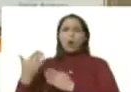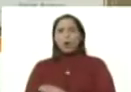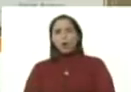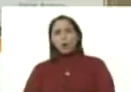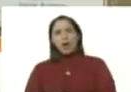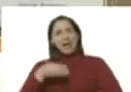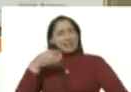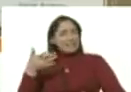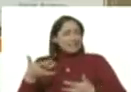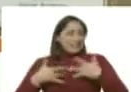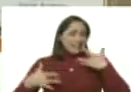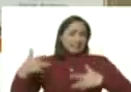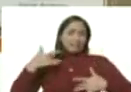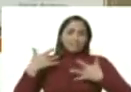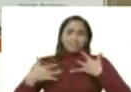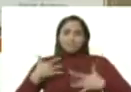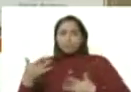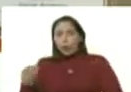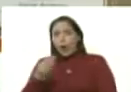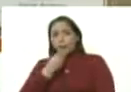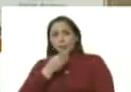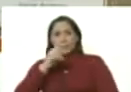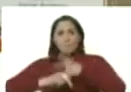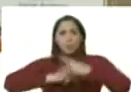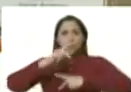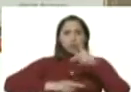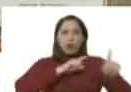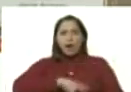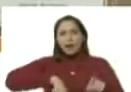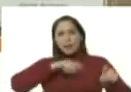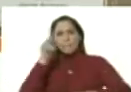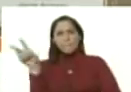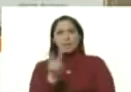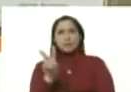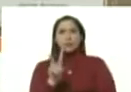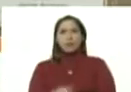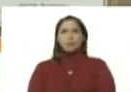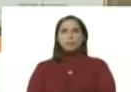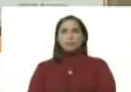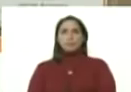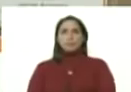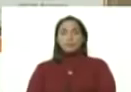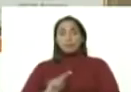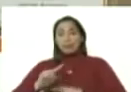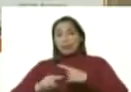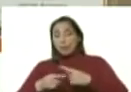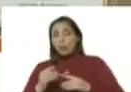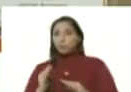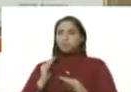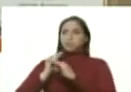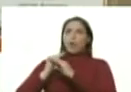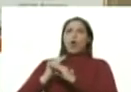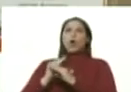ha afectado la alimentación y la producción agrícola en Venezuela. Luego de su intento de interrupción le